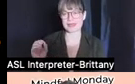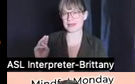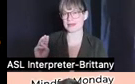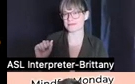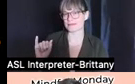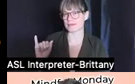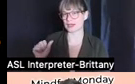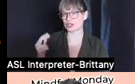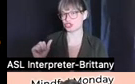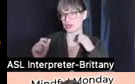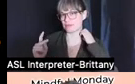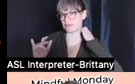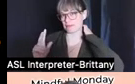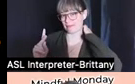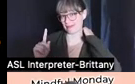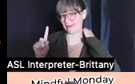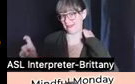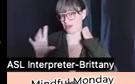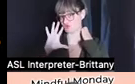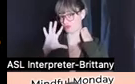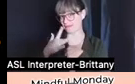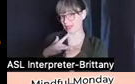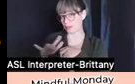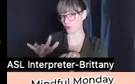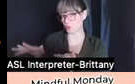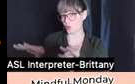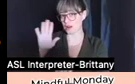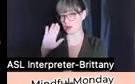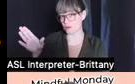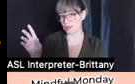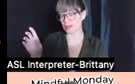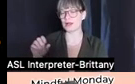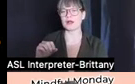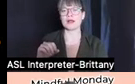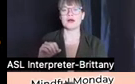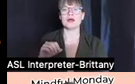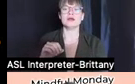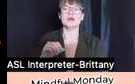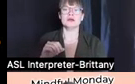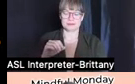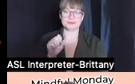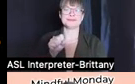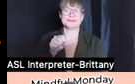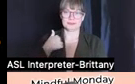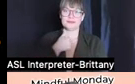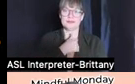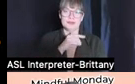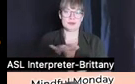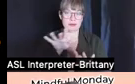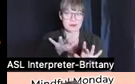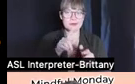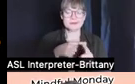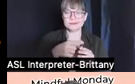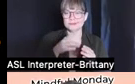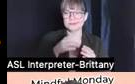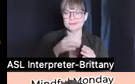Y la señora Pink preguntó si esta grabación va a estar disponible. Y la señora Saint Amant está grabando